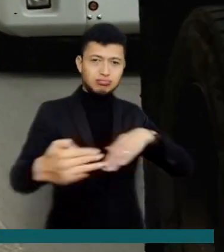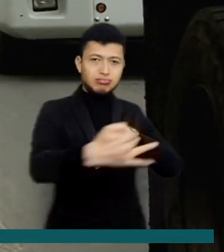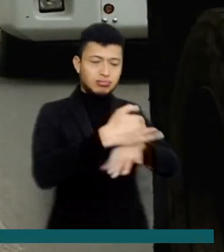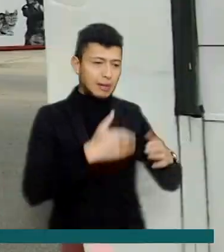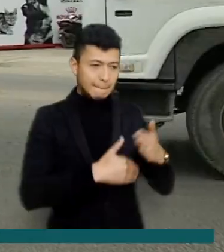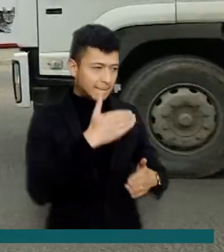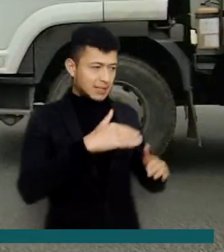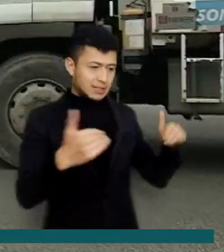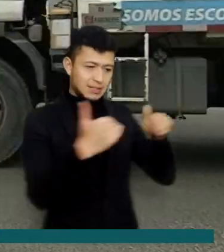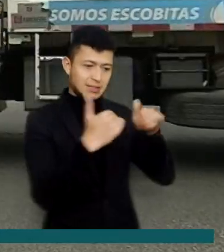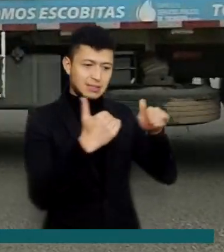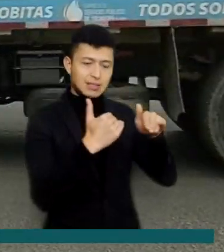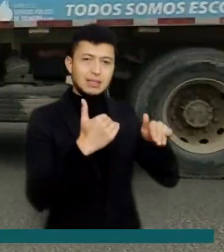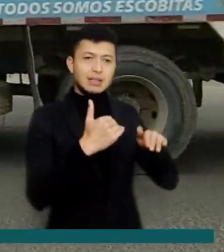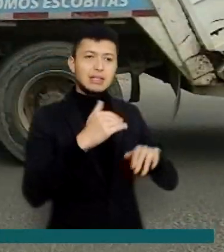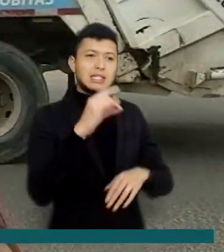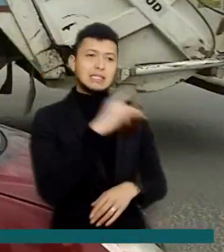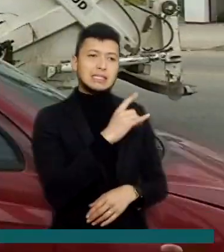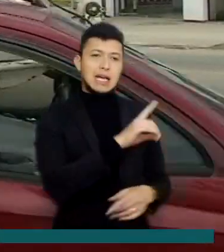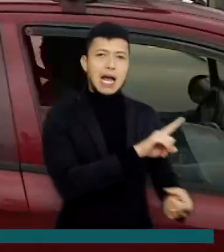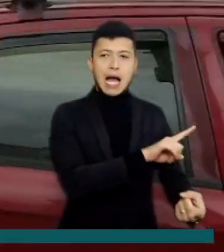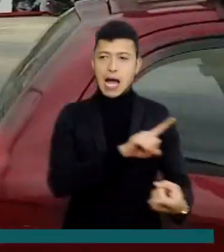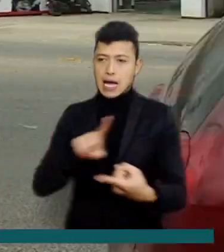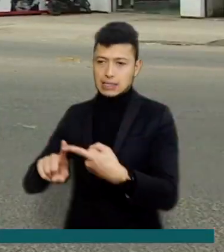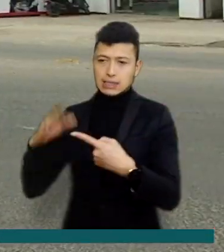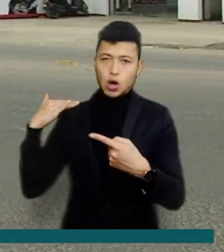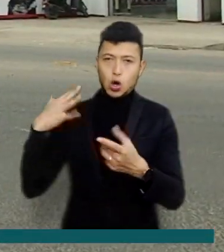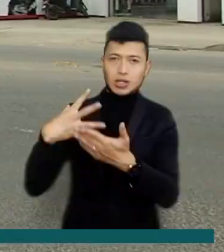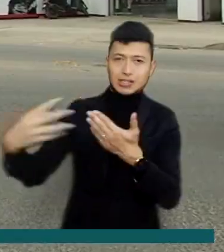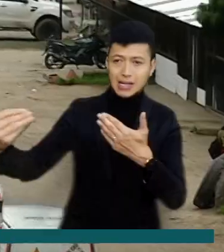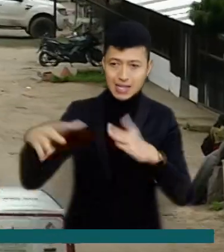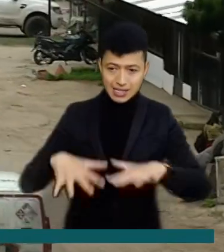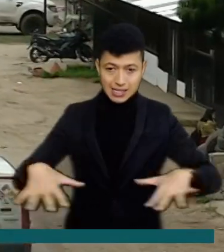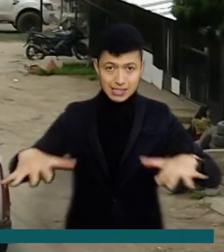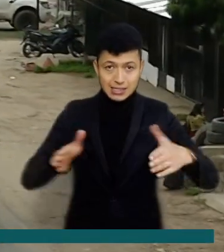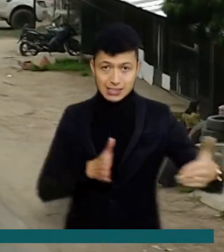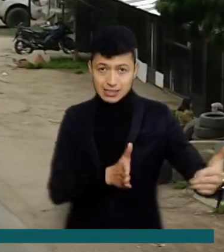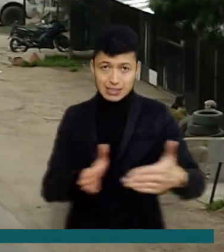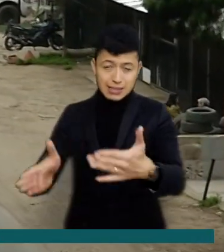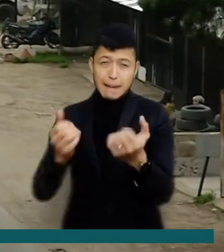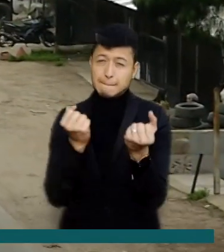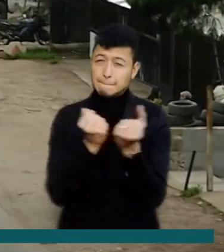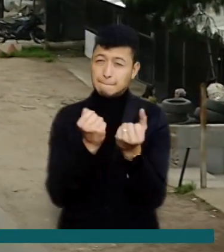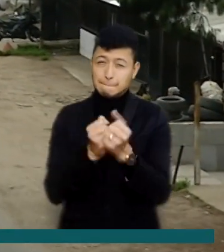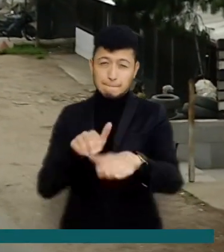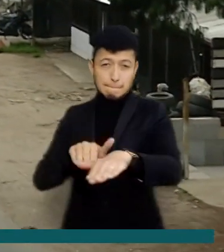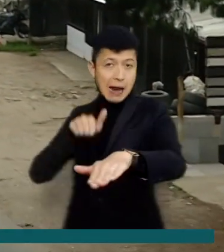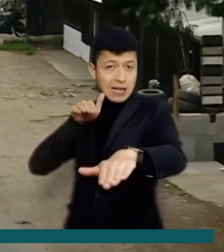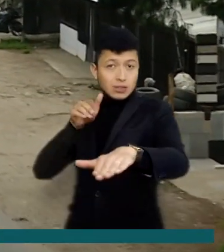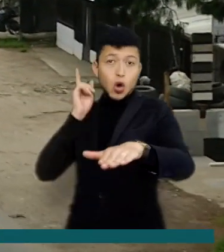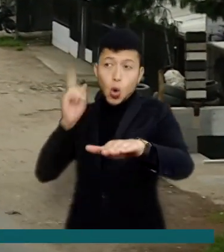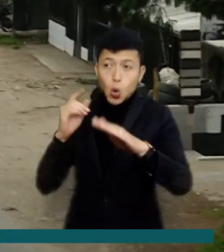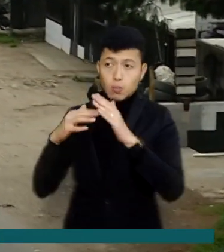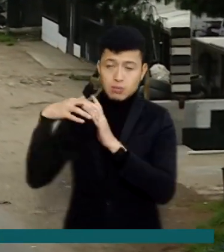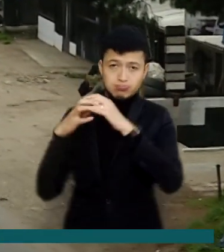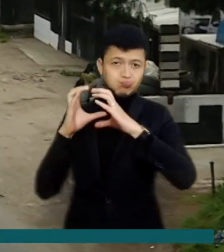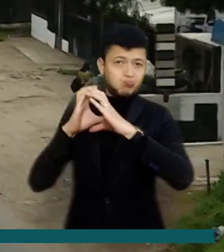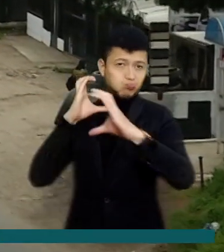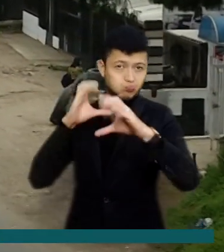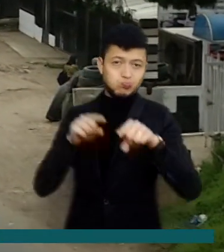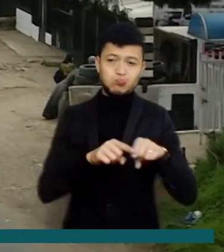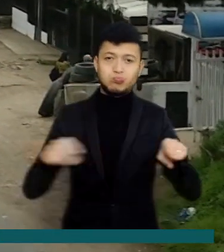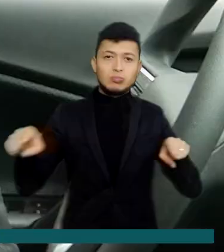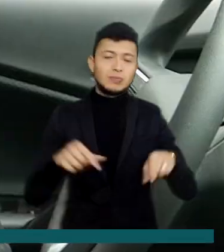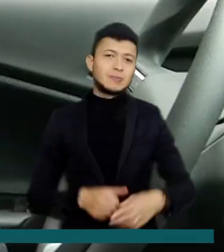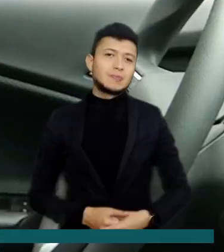inicia en la avenida Pradilla con carrera primera en Chía hasta la salida a Cota. Es una de las más congestionadas debido al tráfico pesado que por ella